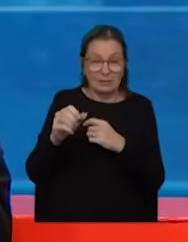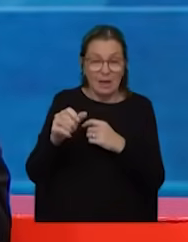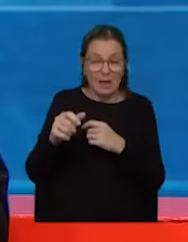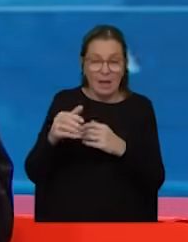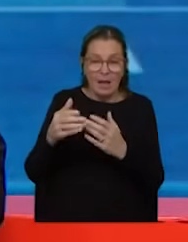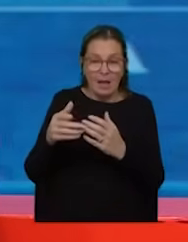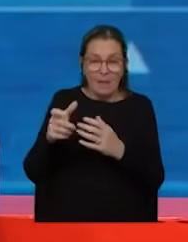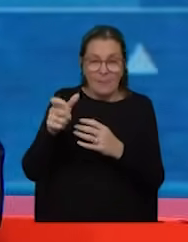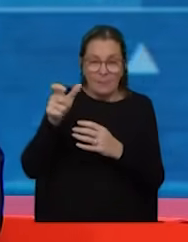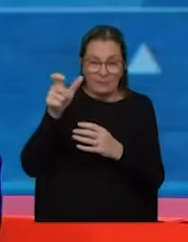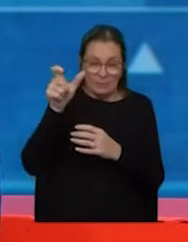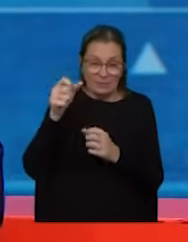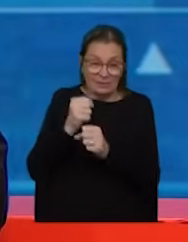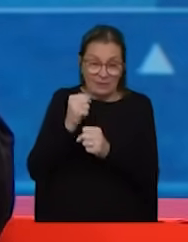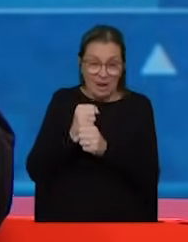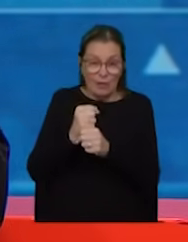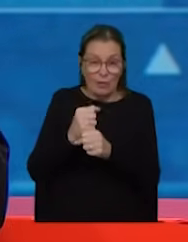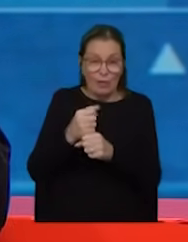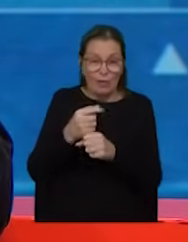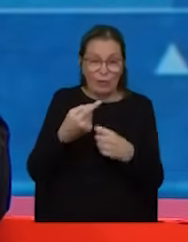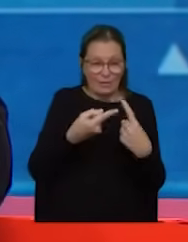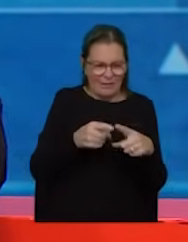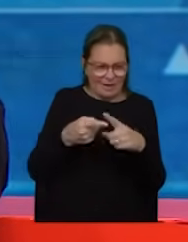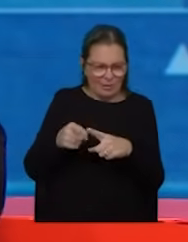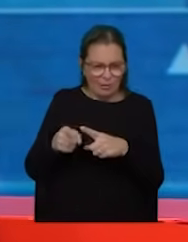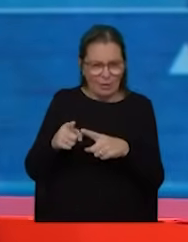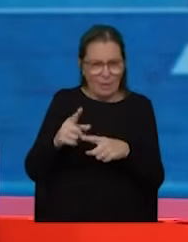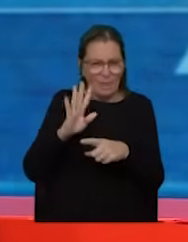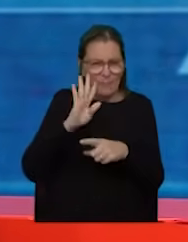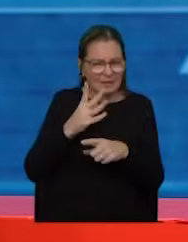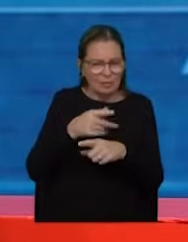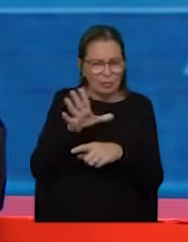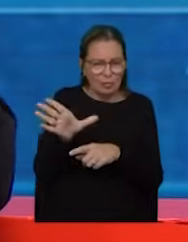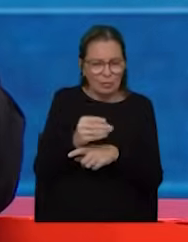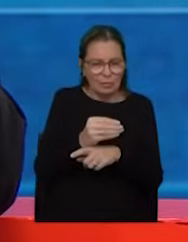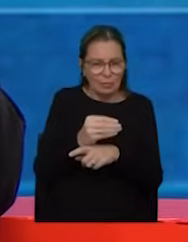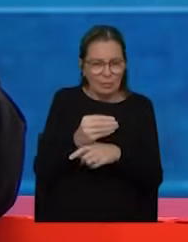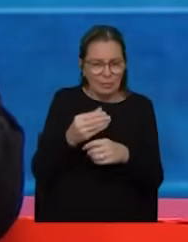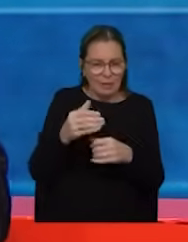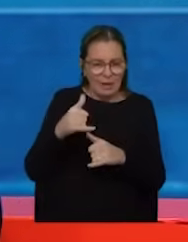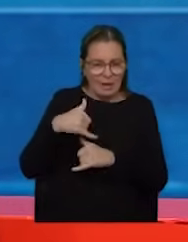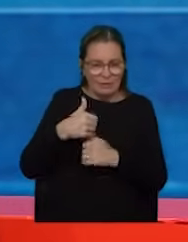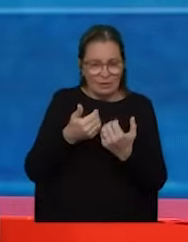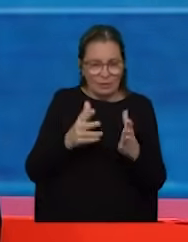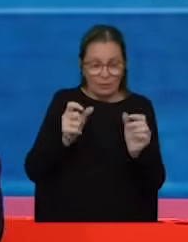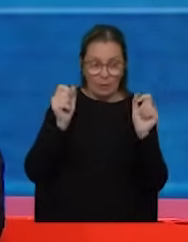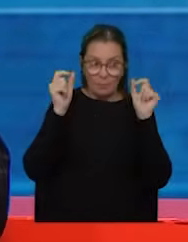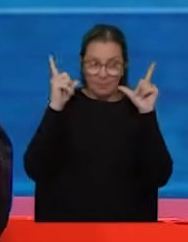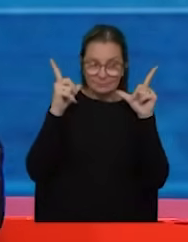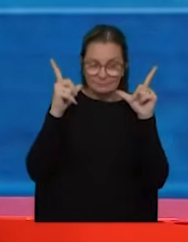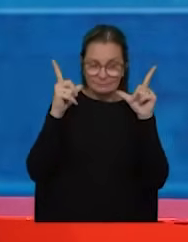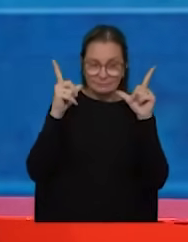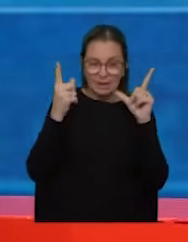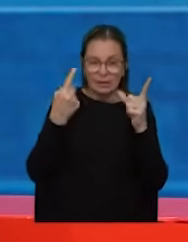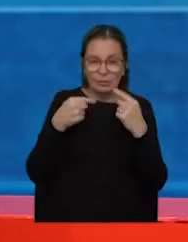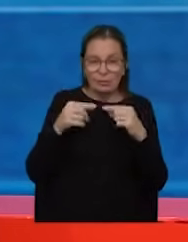otro lado es decir o grabaciones o cosas por el estilo parece que todo eso fue lo que Cabildo abierto con con las orejas paradas